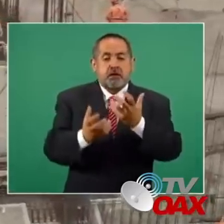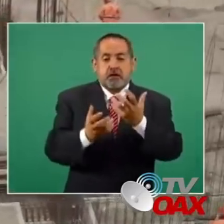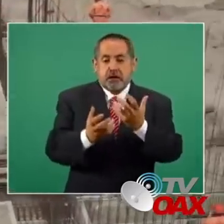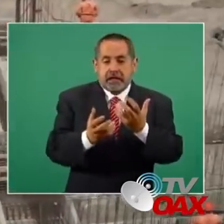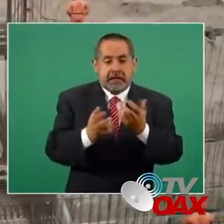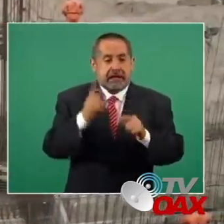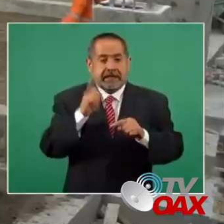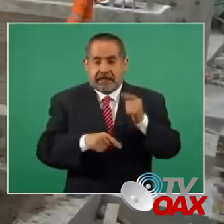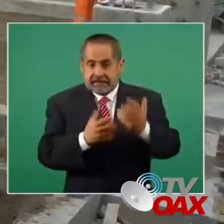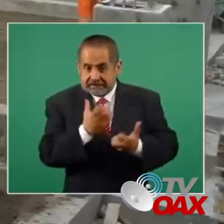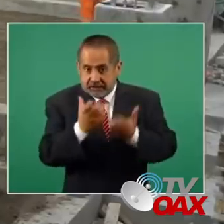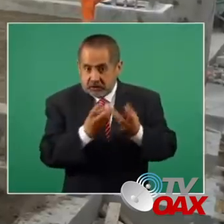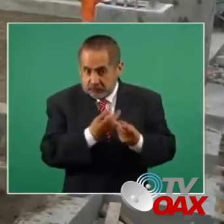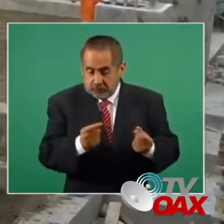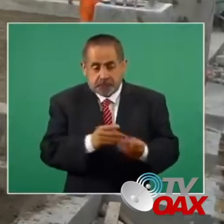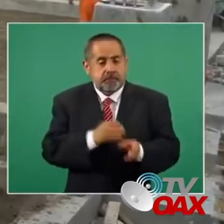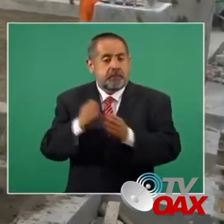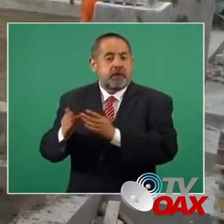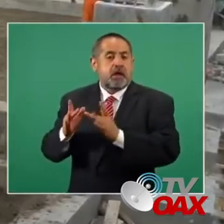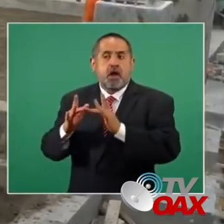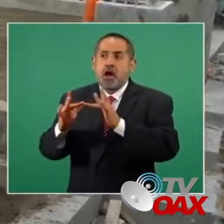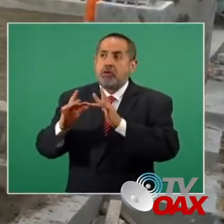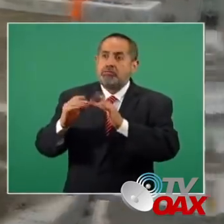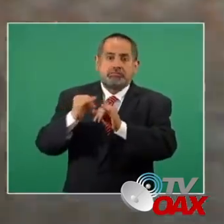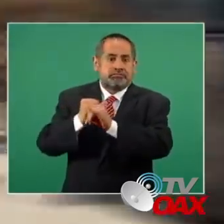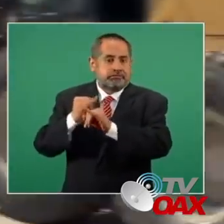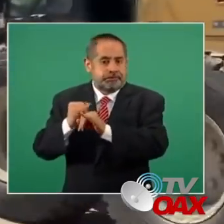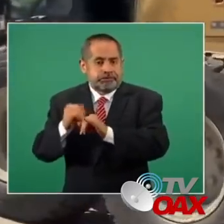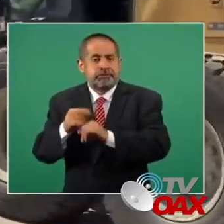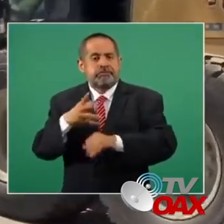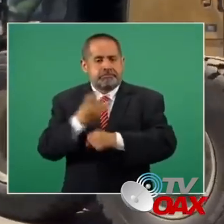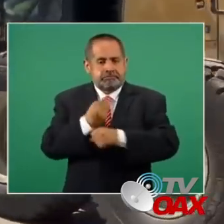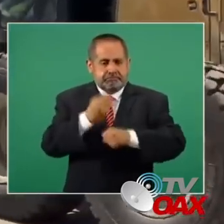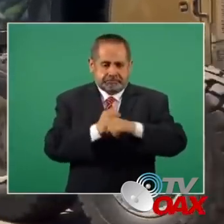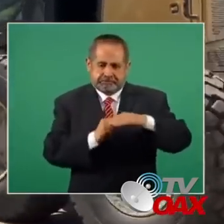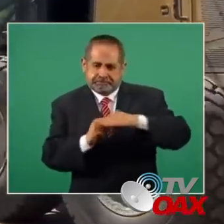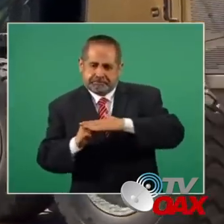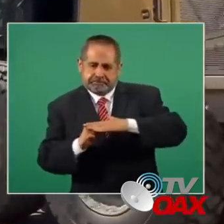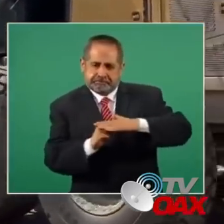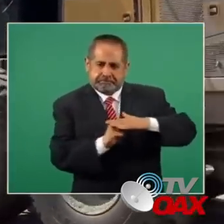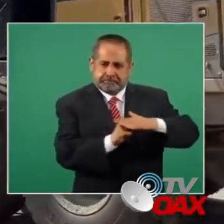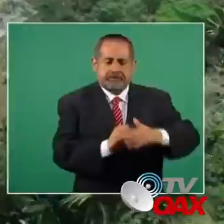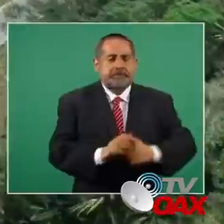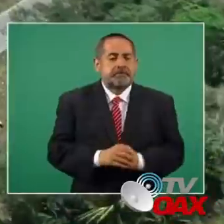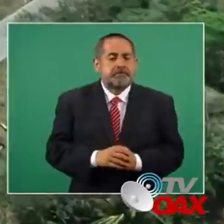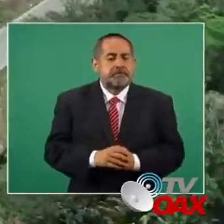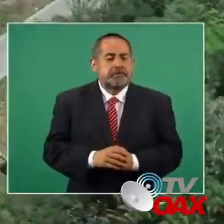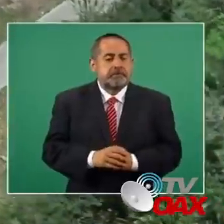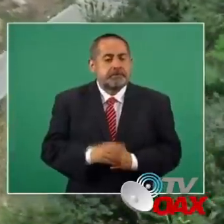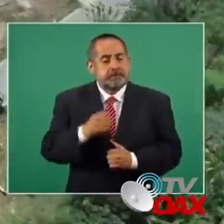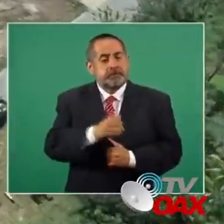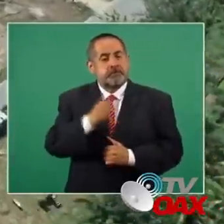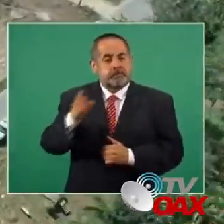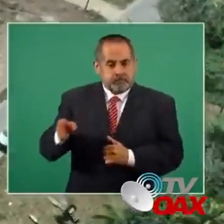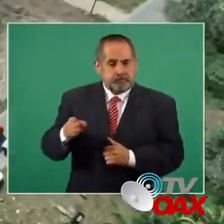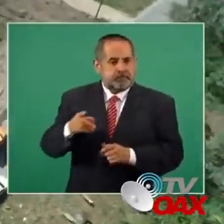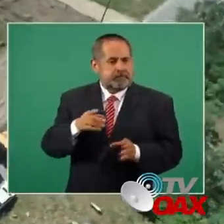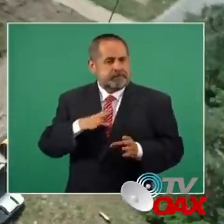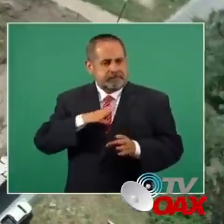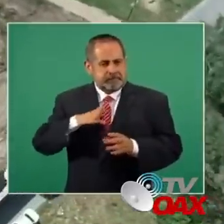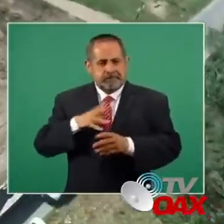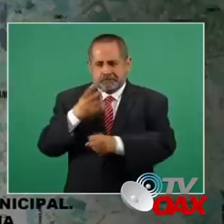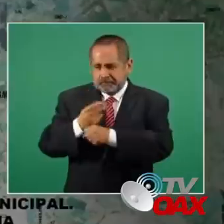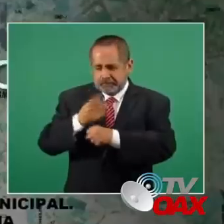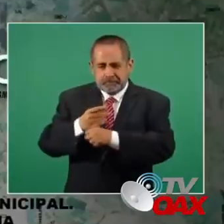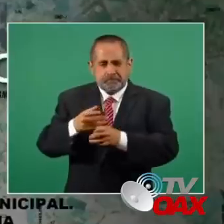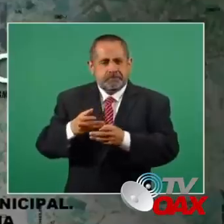se realiza el armado de acero y vaciado de concreto en columnas. En el paquete de integración, se llevó a cabo la descarga de maquinaria y